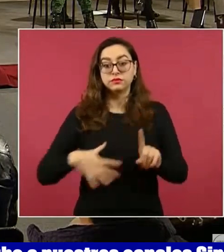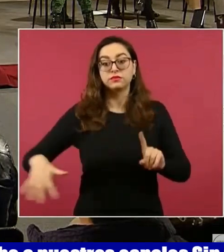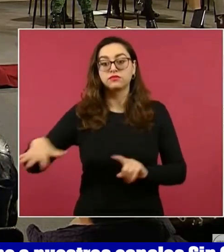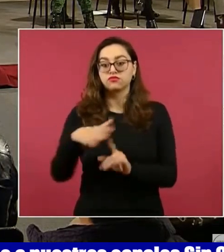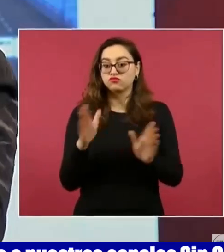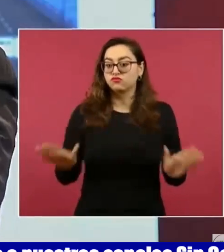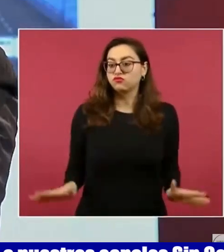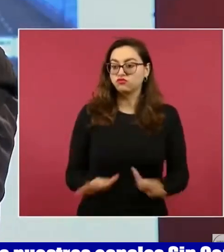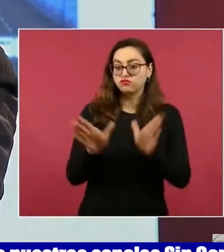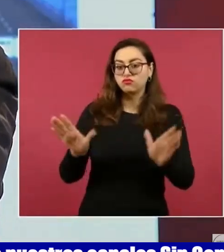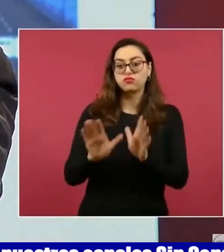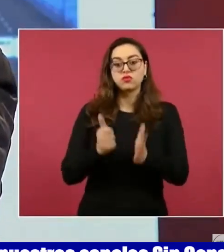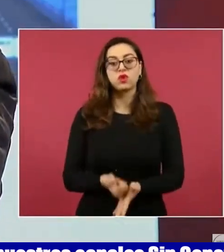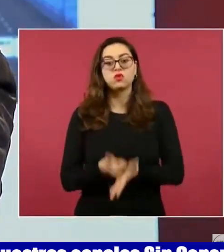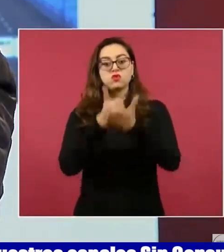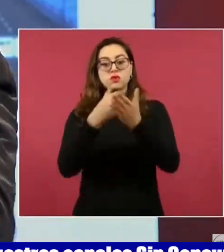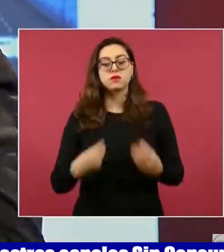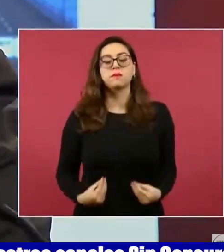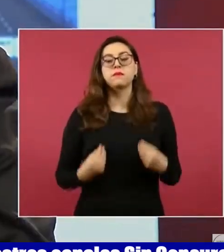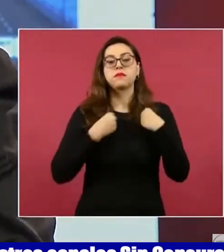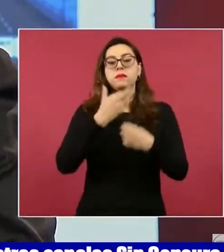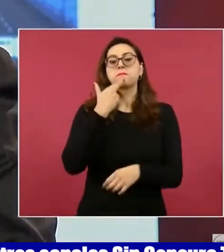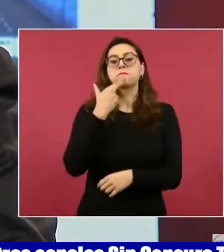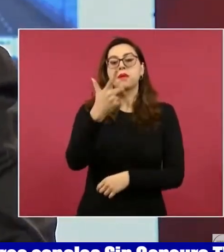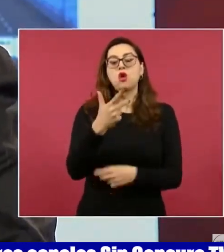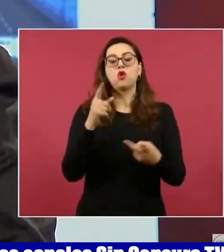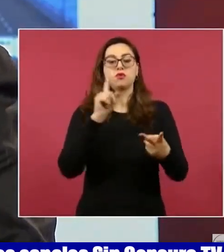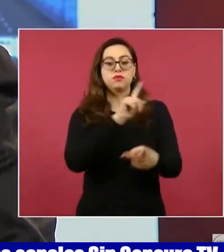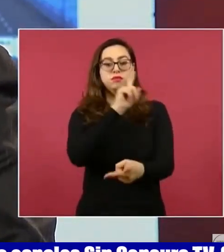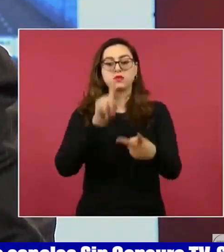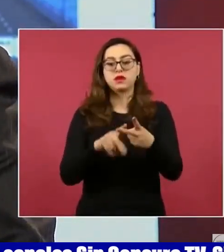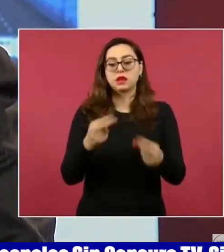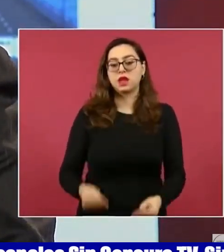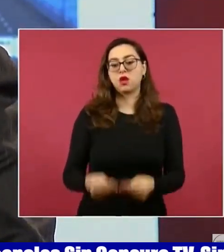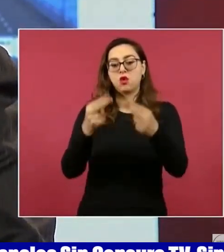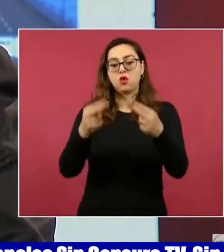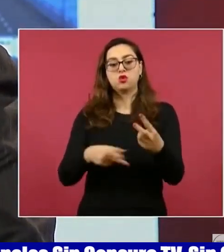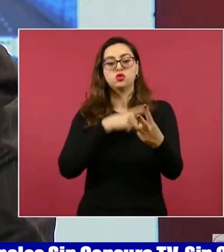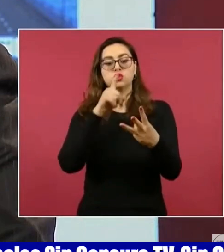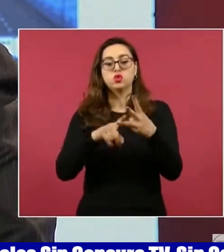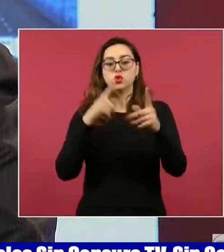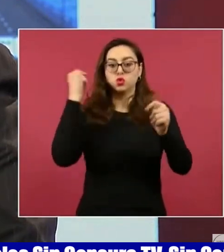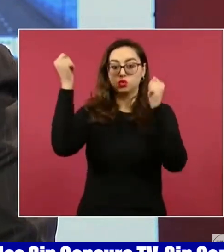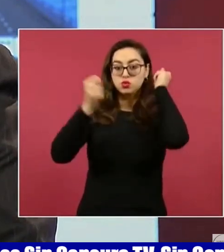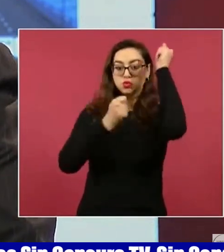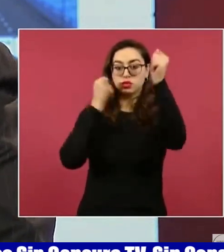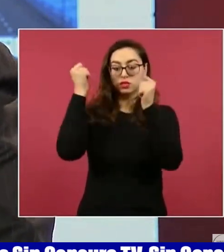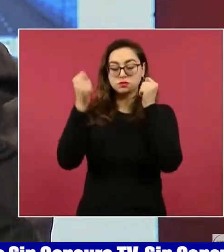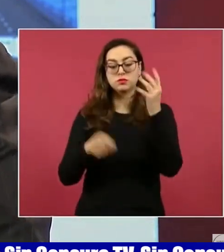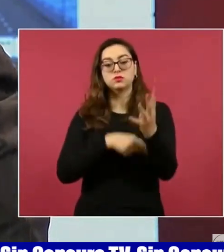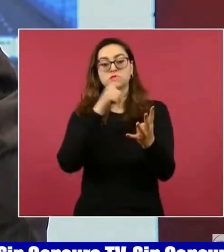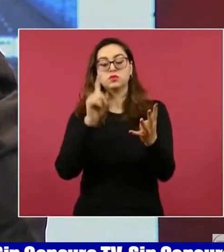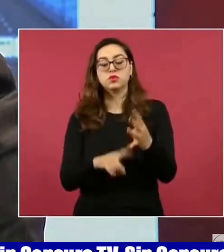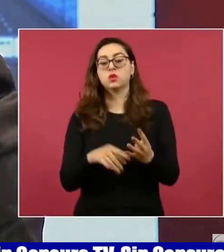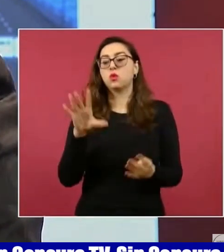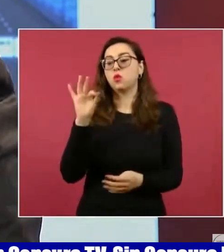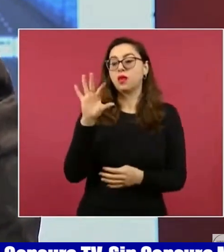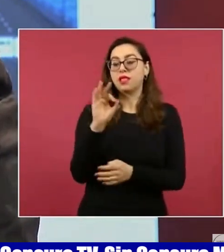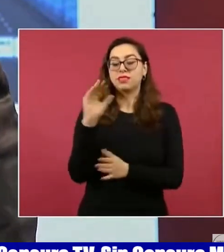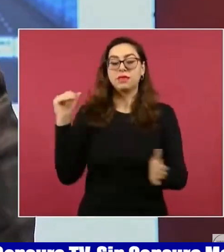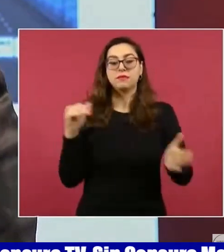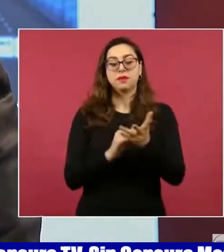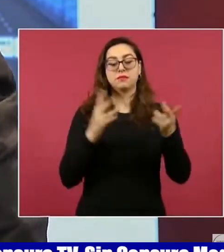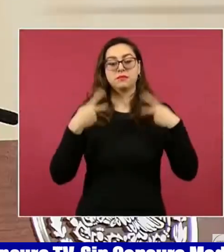local y el desarrollo turístico en la zona y generar poco más de 10.000 empleos directos y más de 41.000 empleos